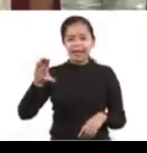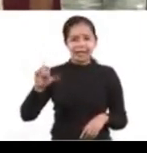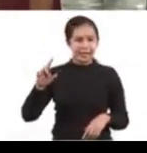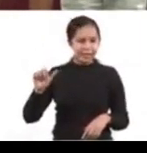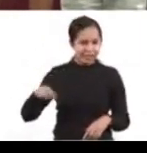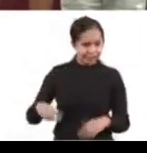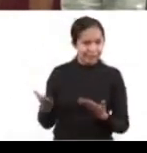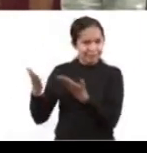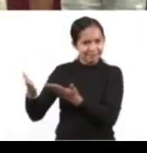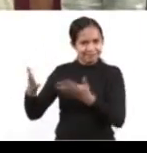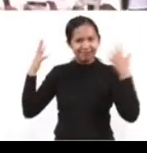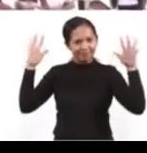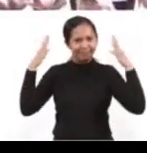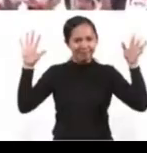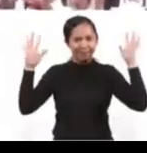Alacrán